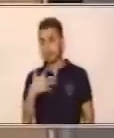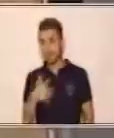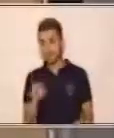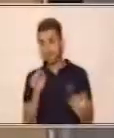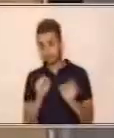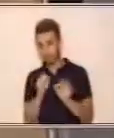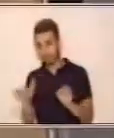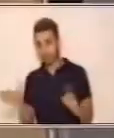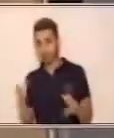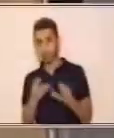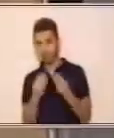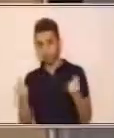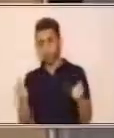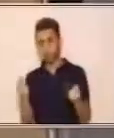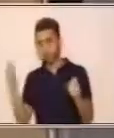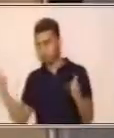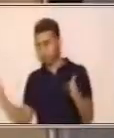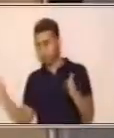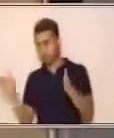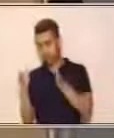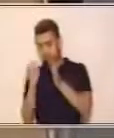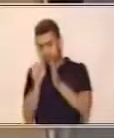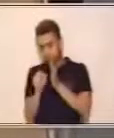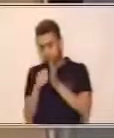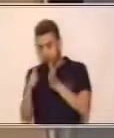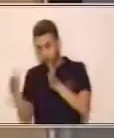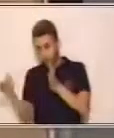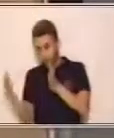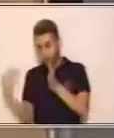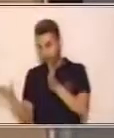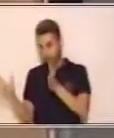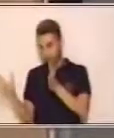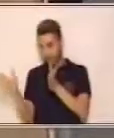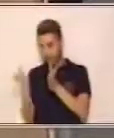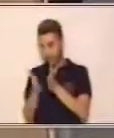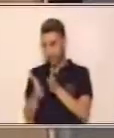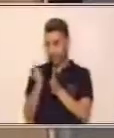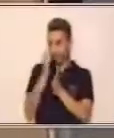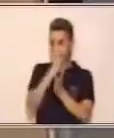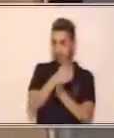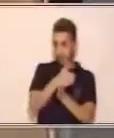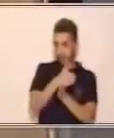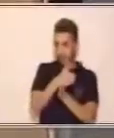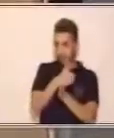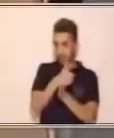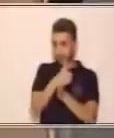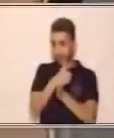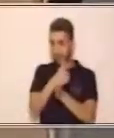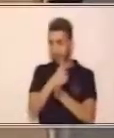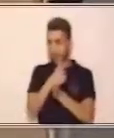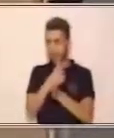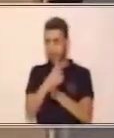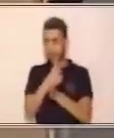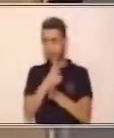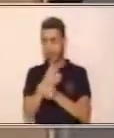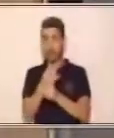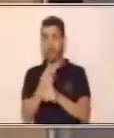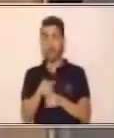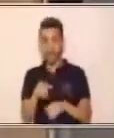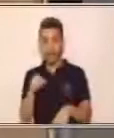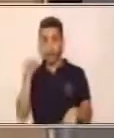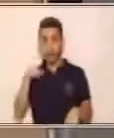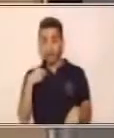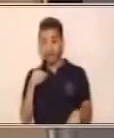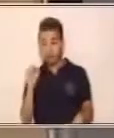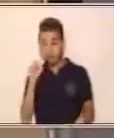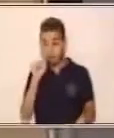en esta resta. Muy bien, hasta acá no nos debería de interesar todavía el punto. Eso lo hacemos hasta